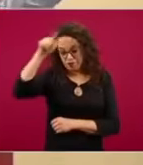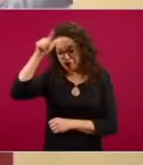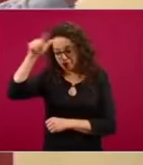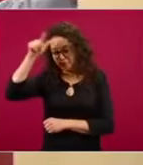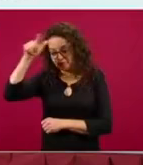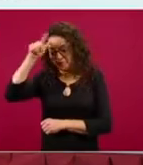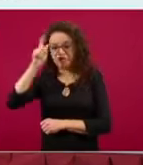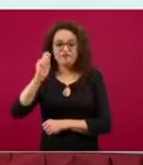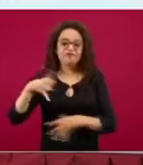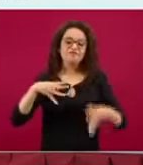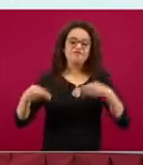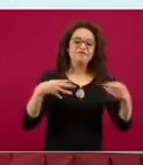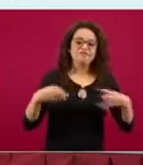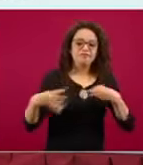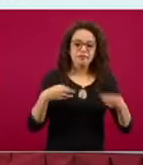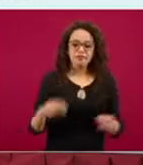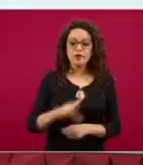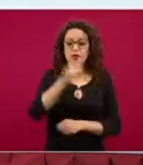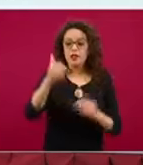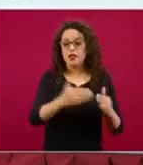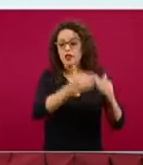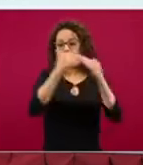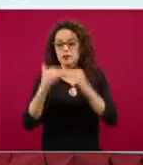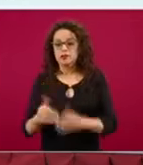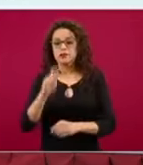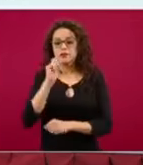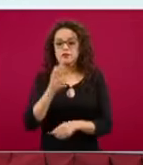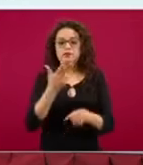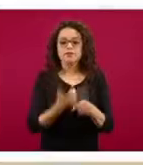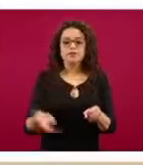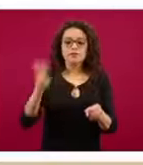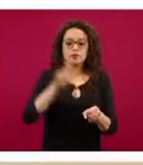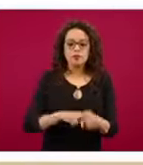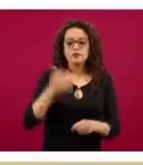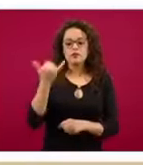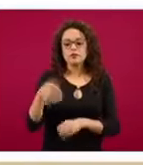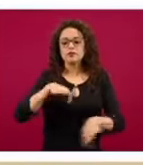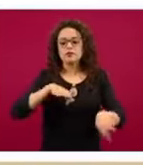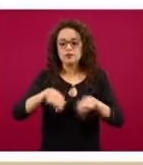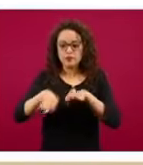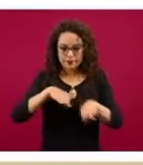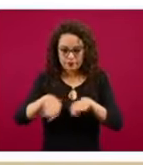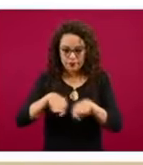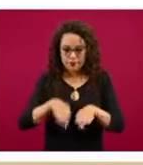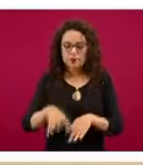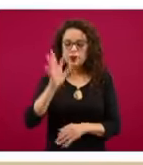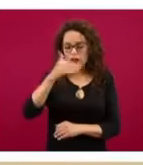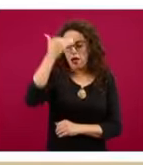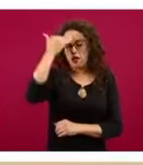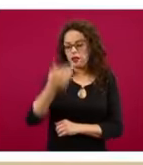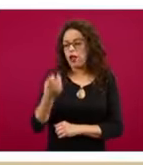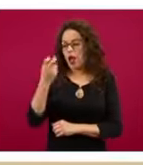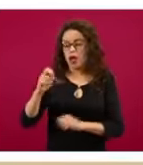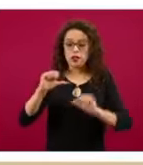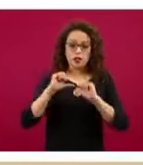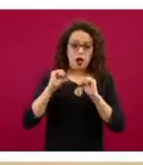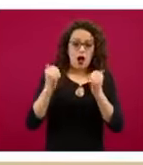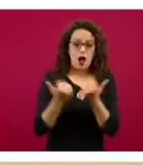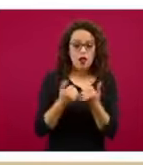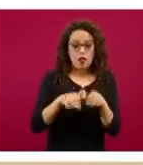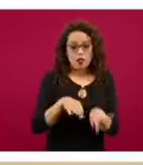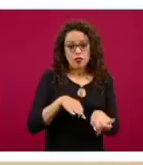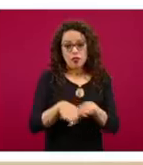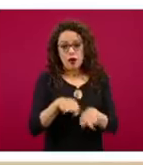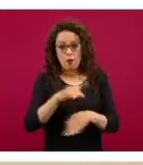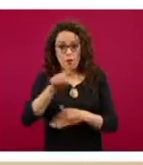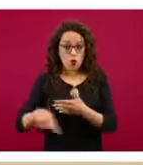siguen en número el intrahospitalario y el laboral, y sabemos también que en los lugares o en las áreas de trabajo es donde podemos